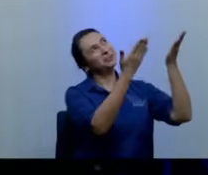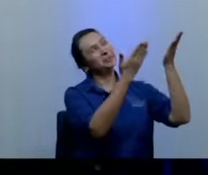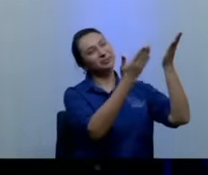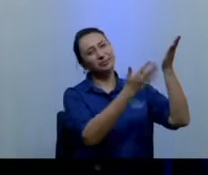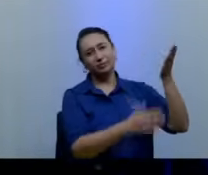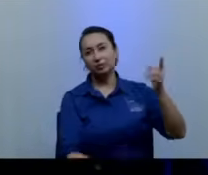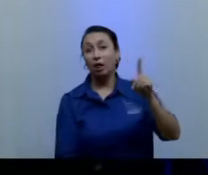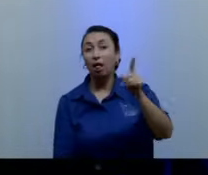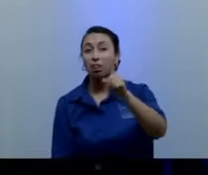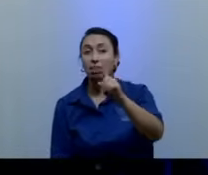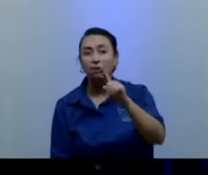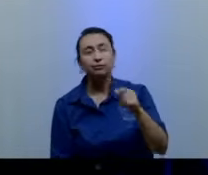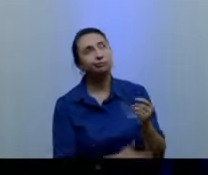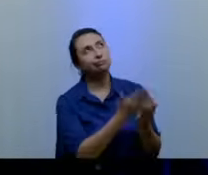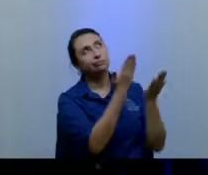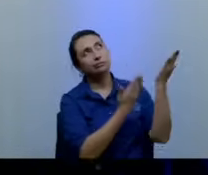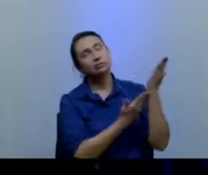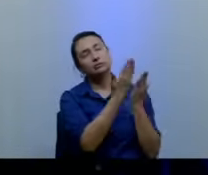¿va?